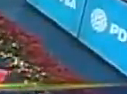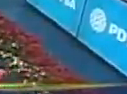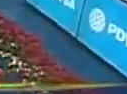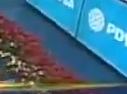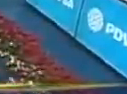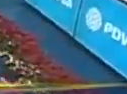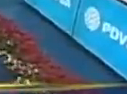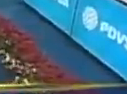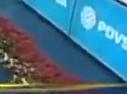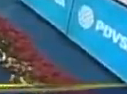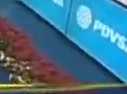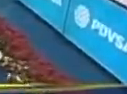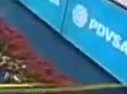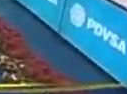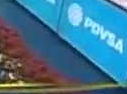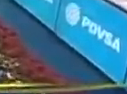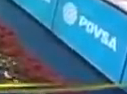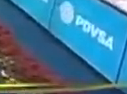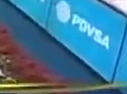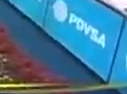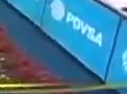salvar a